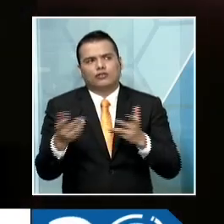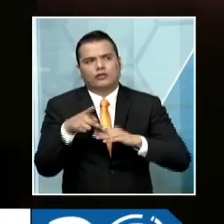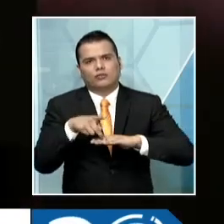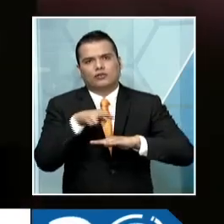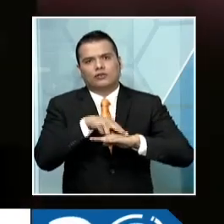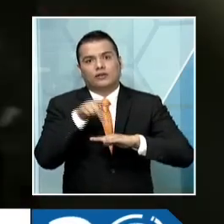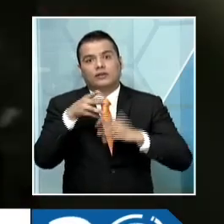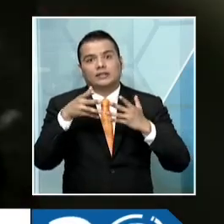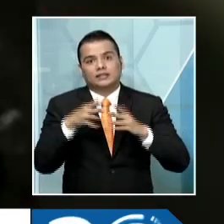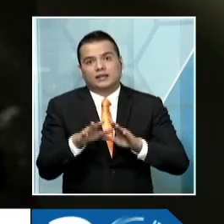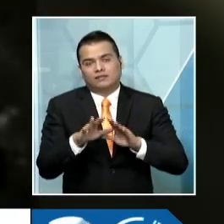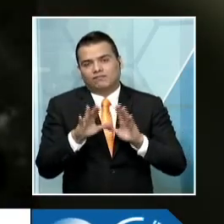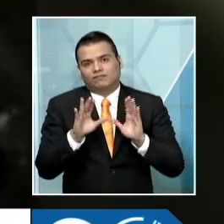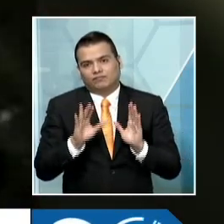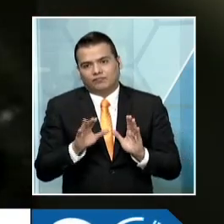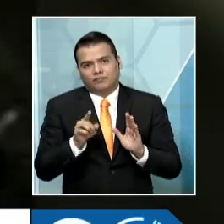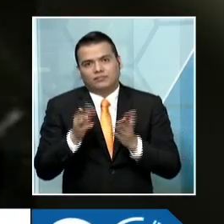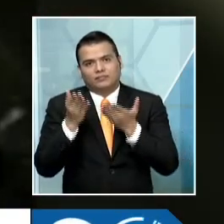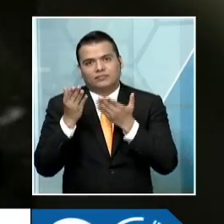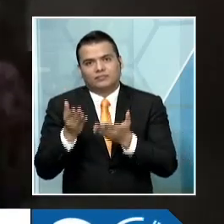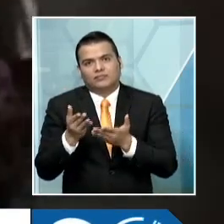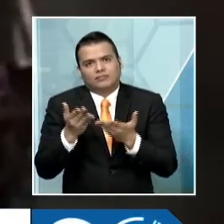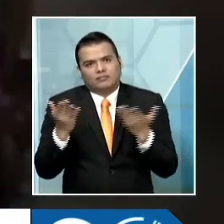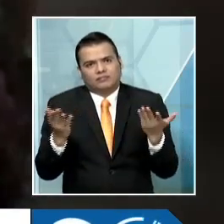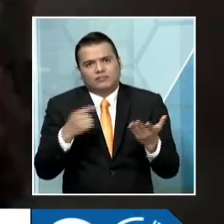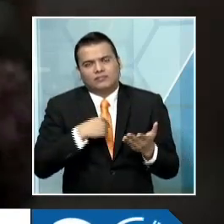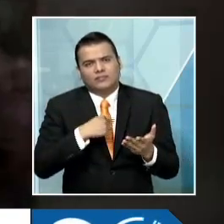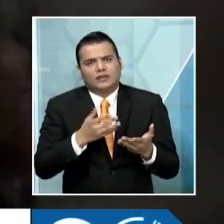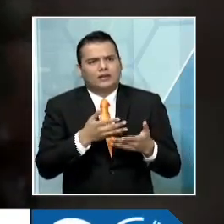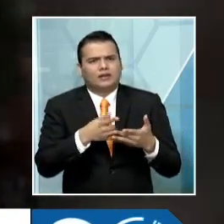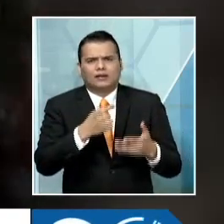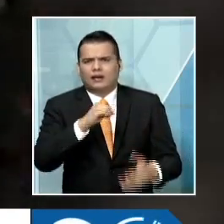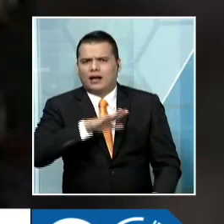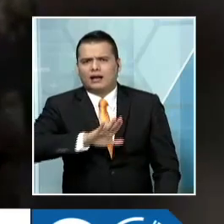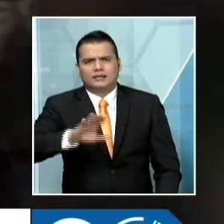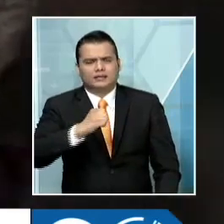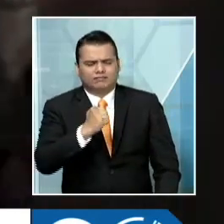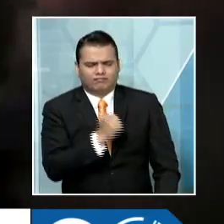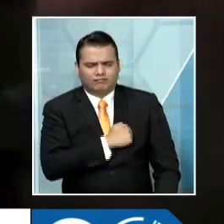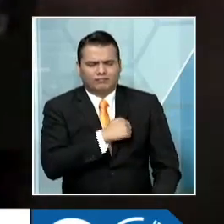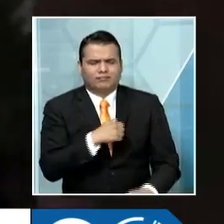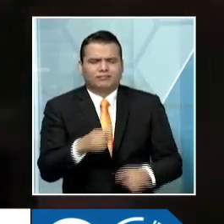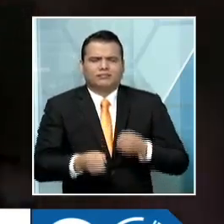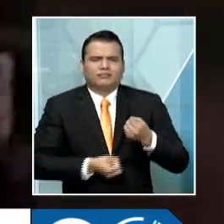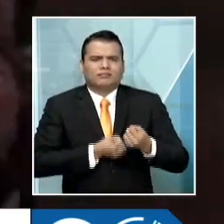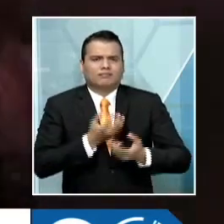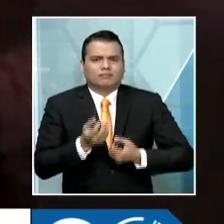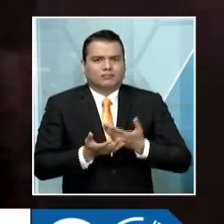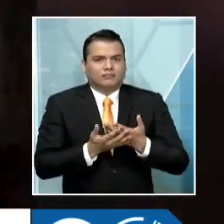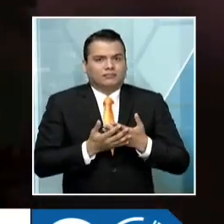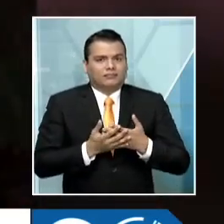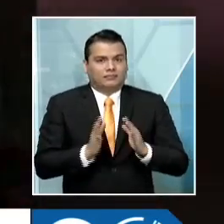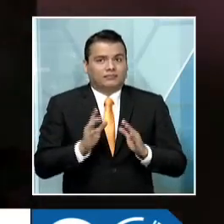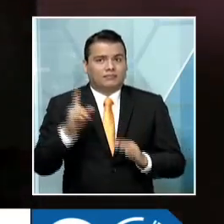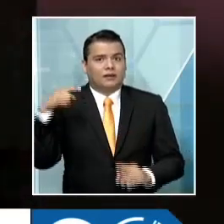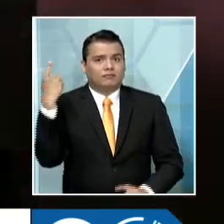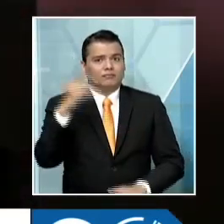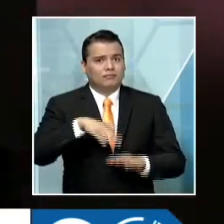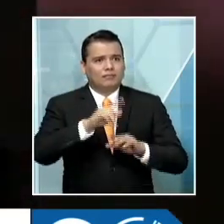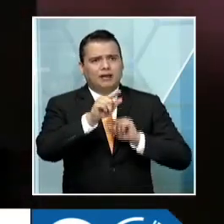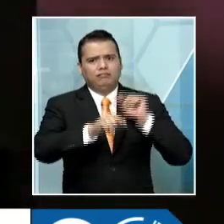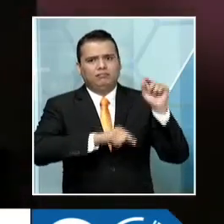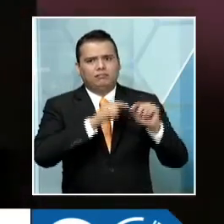No se podía amar a medio tiempo al Cano, con él todo era como sus letras, apasionado, emotivo, lo que no pocas veces le generó duras críticas.